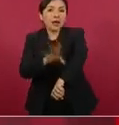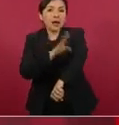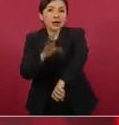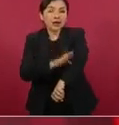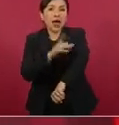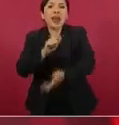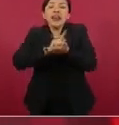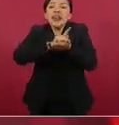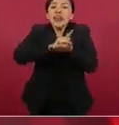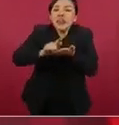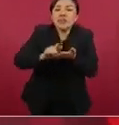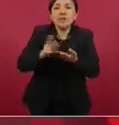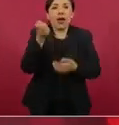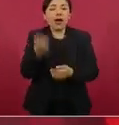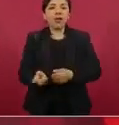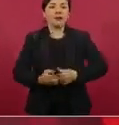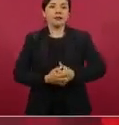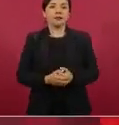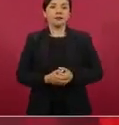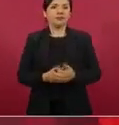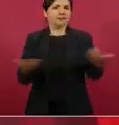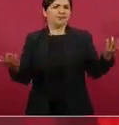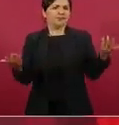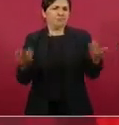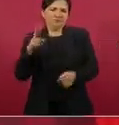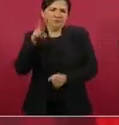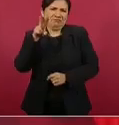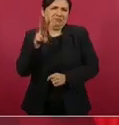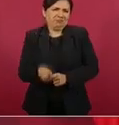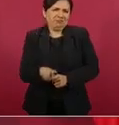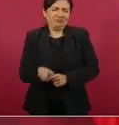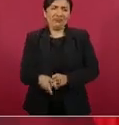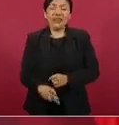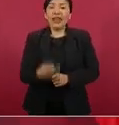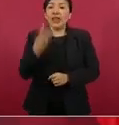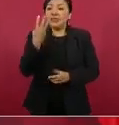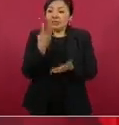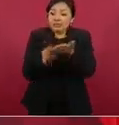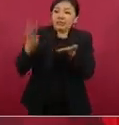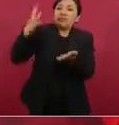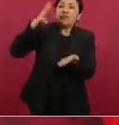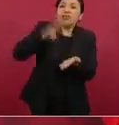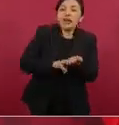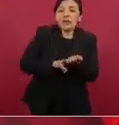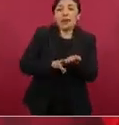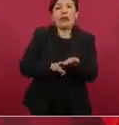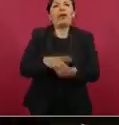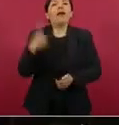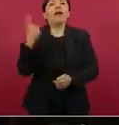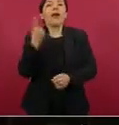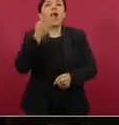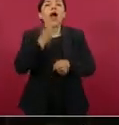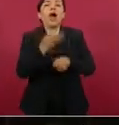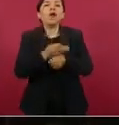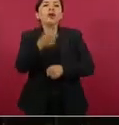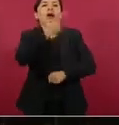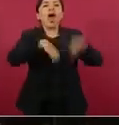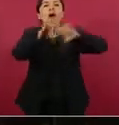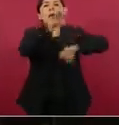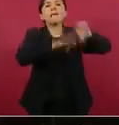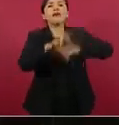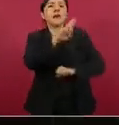de energía limpia. Claro, tres veces más que lo que producen las empresas